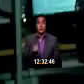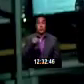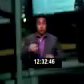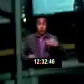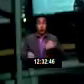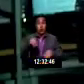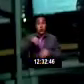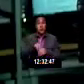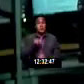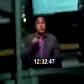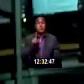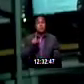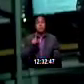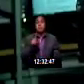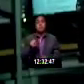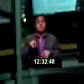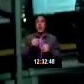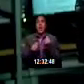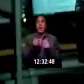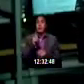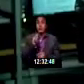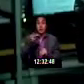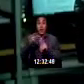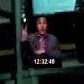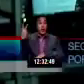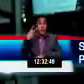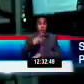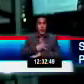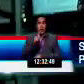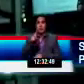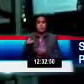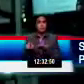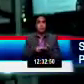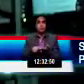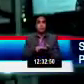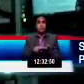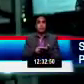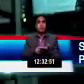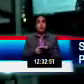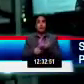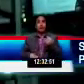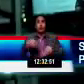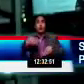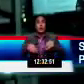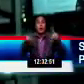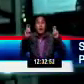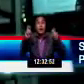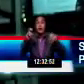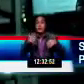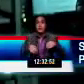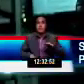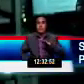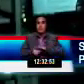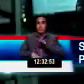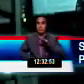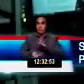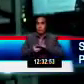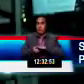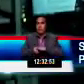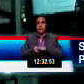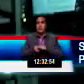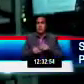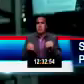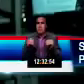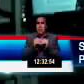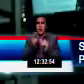la Corte Nacional de Justicia se desarrolla por segundo día la audiencia de casación por el caso Sobornos. Fabiola Santana